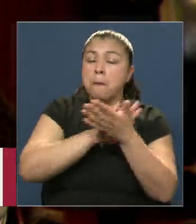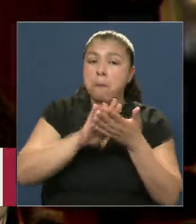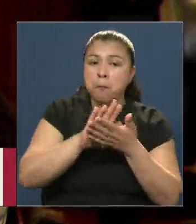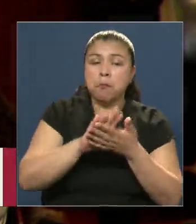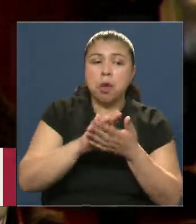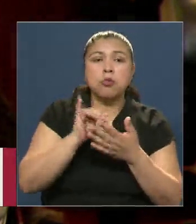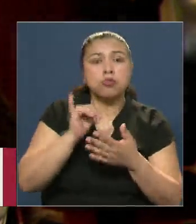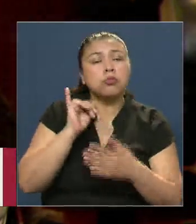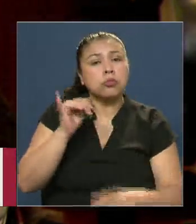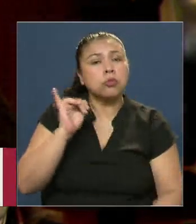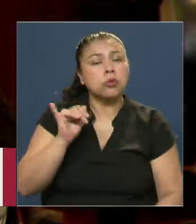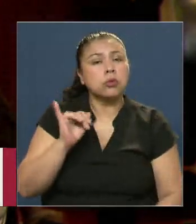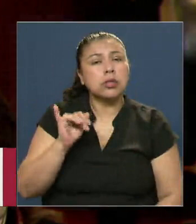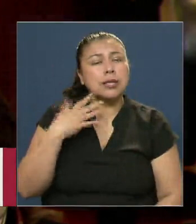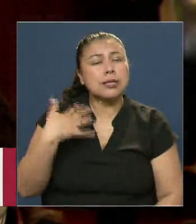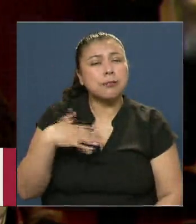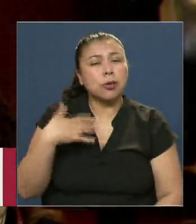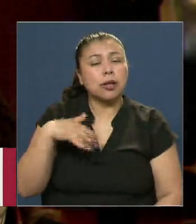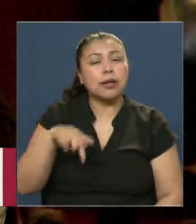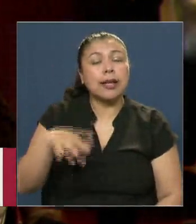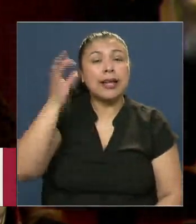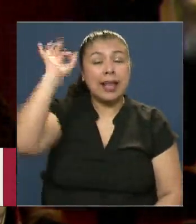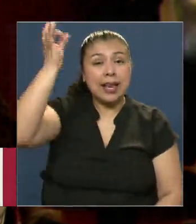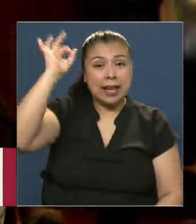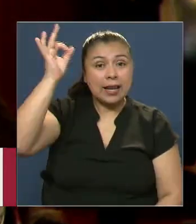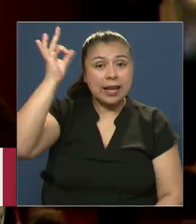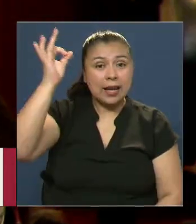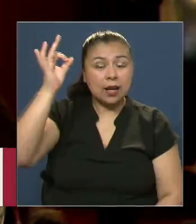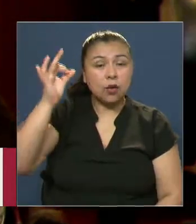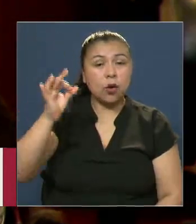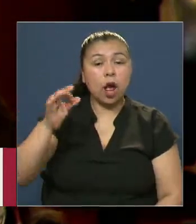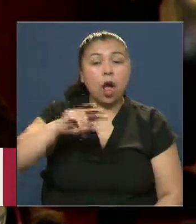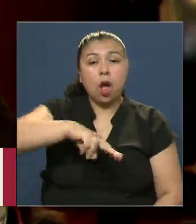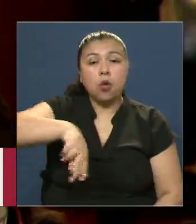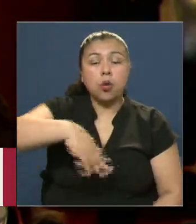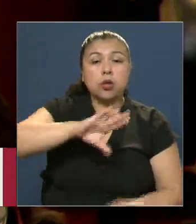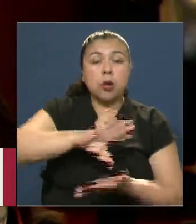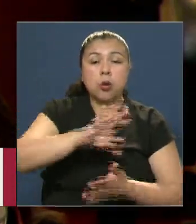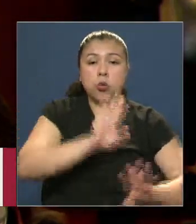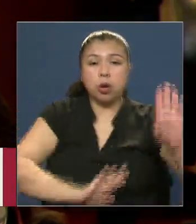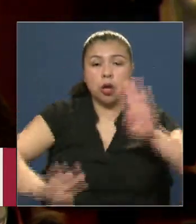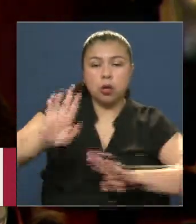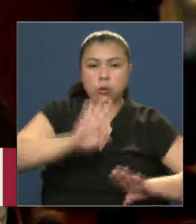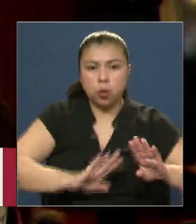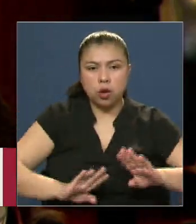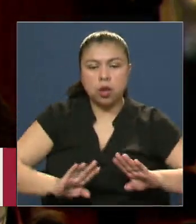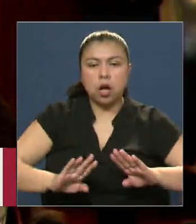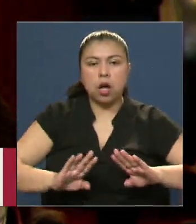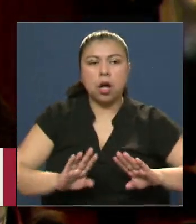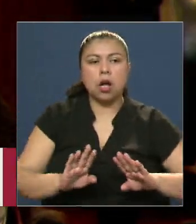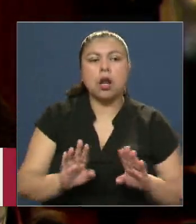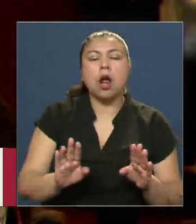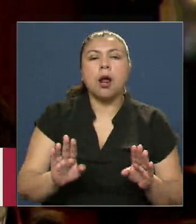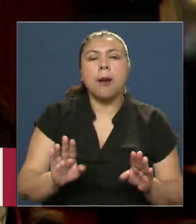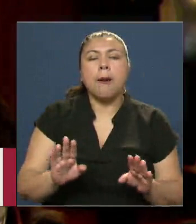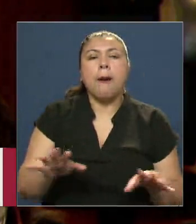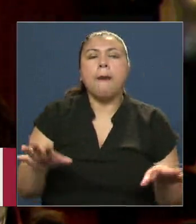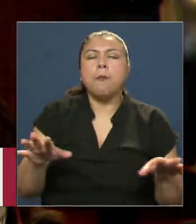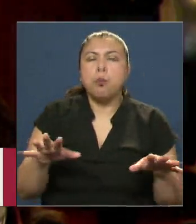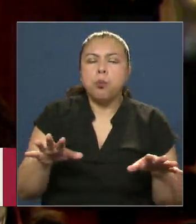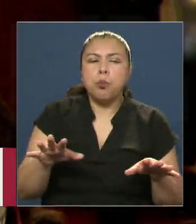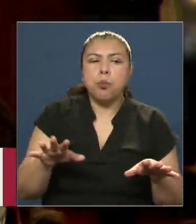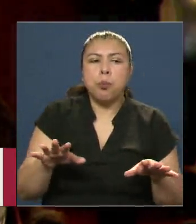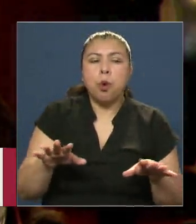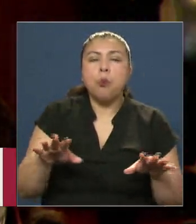todo trascendente que en esta Asamblea nuestro país pueda velar porque se busque un uso ponderado